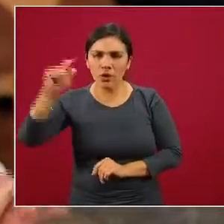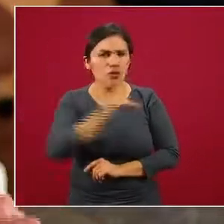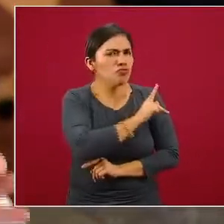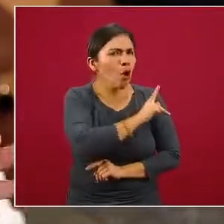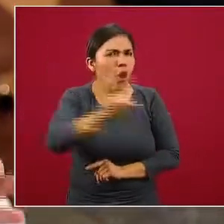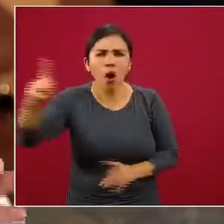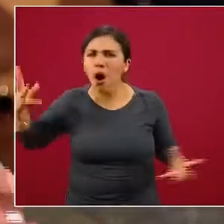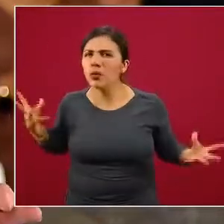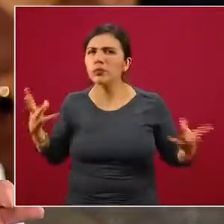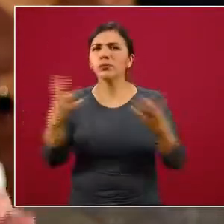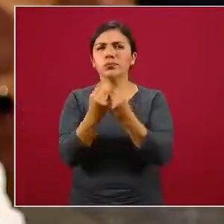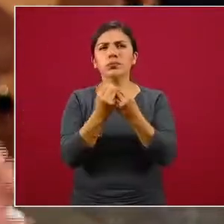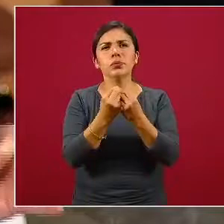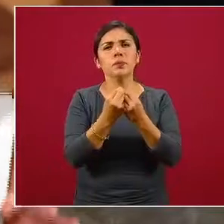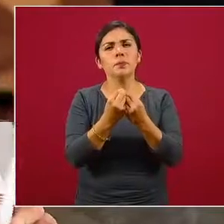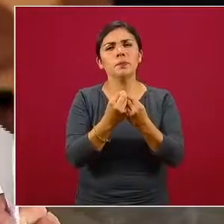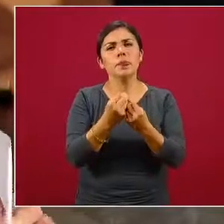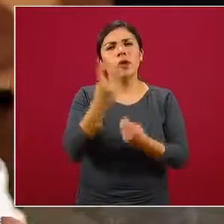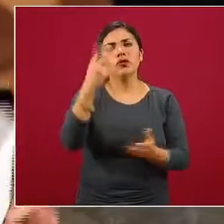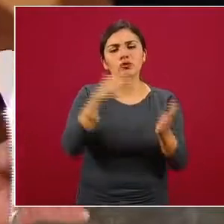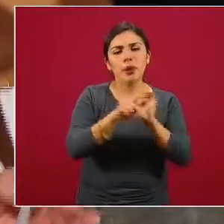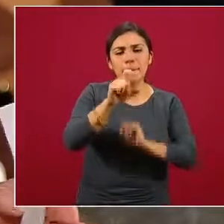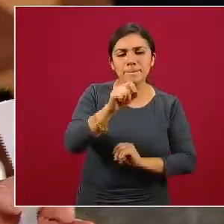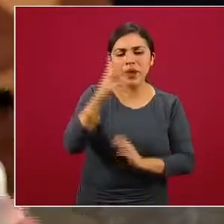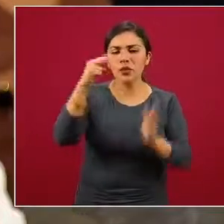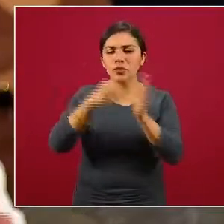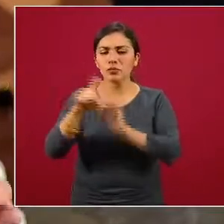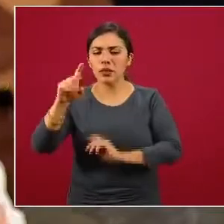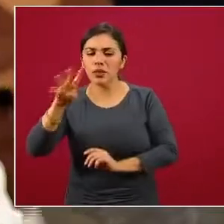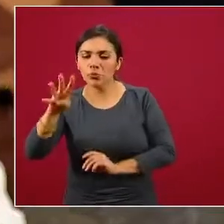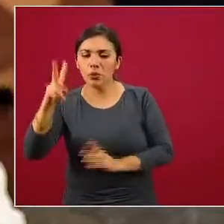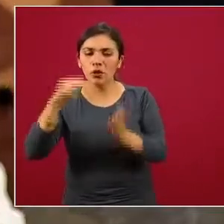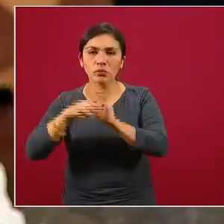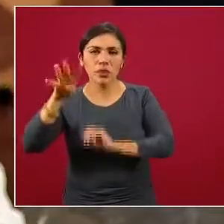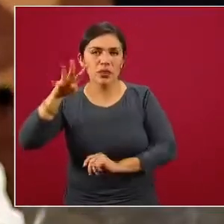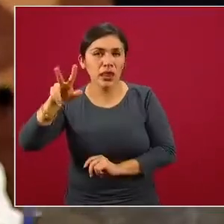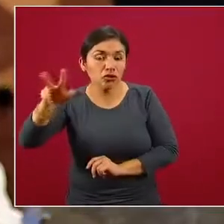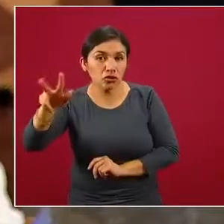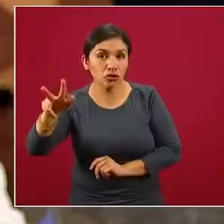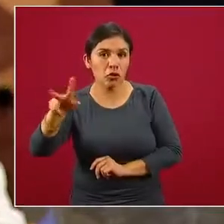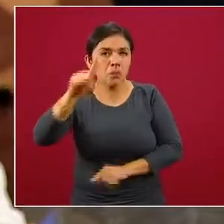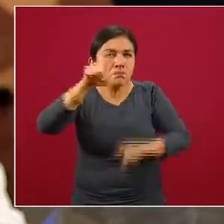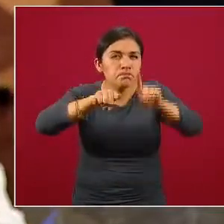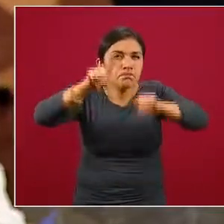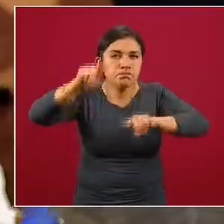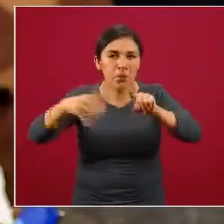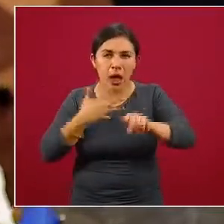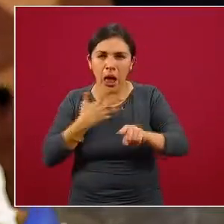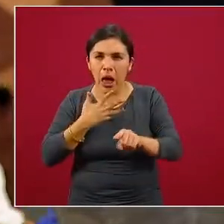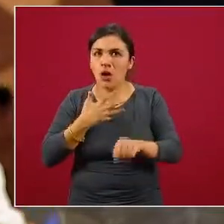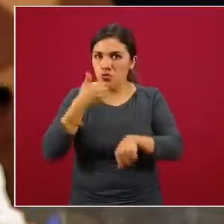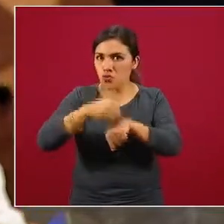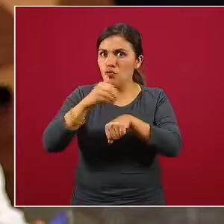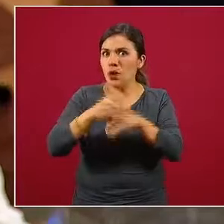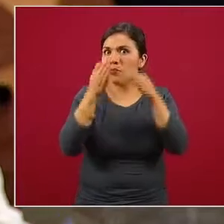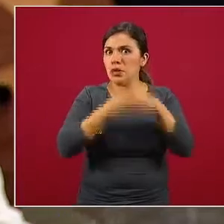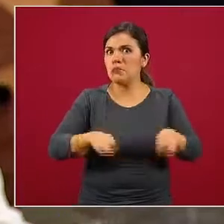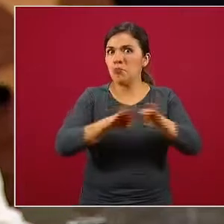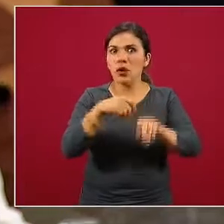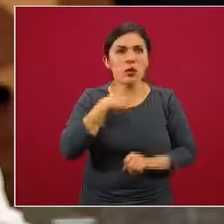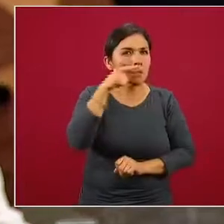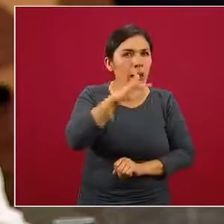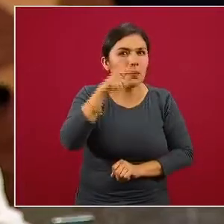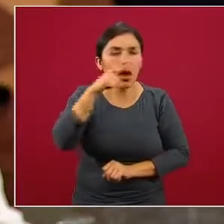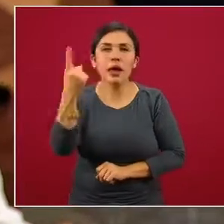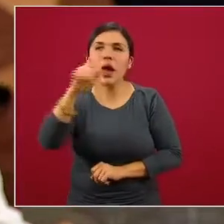causas de 2020, 2019, 2018? Hay un estimado, así me parece una cifra importante que hemos encontrado en nuestros